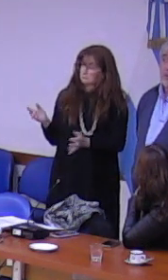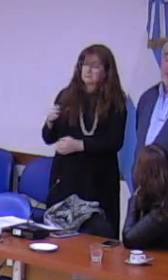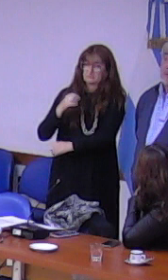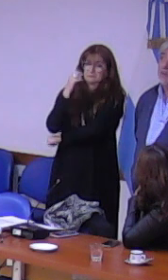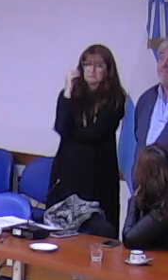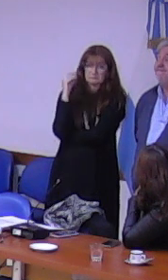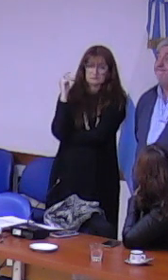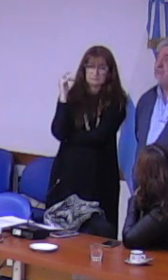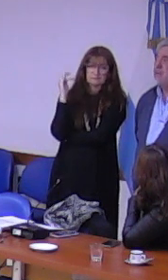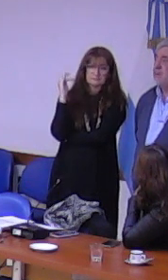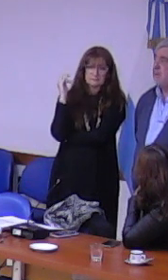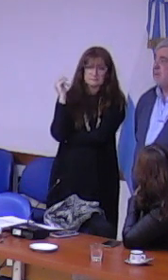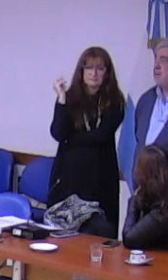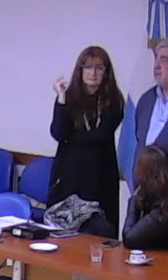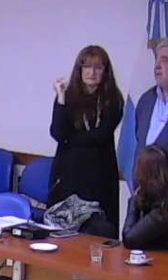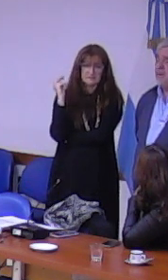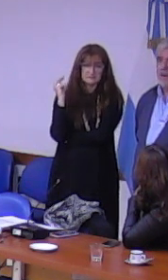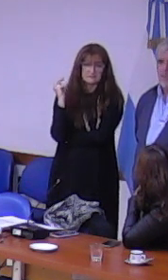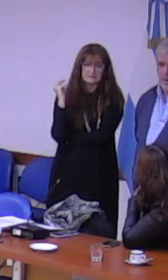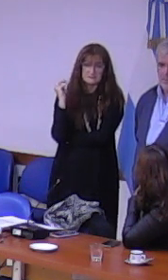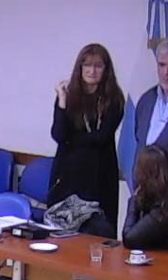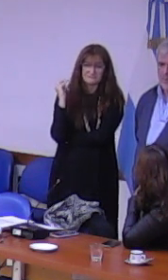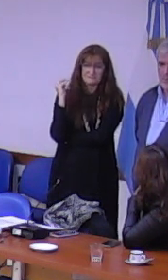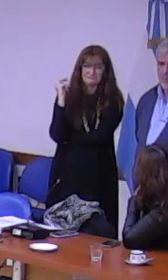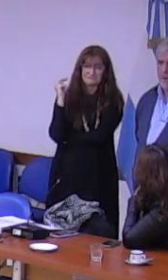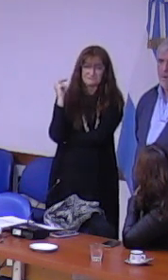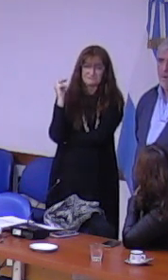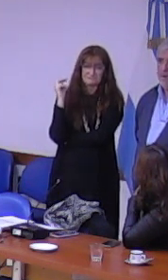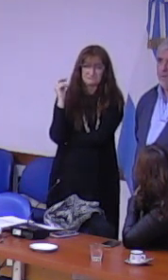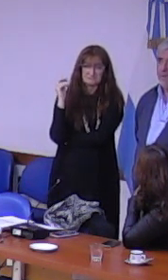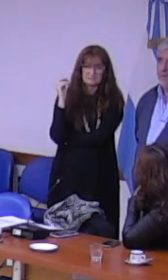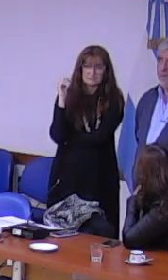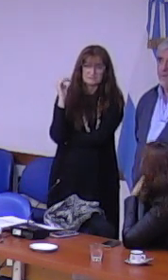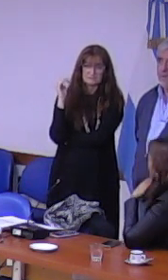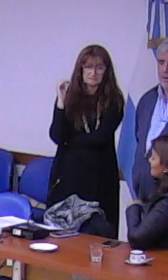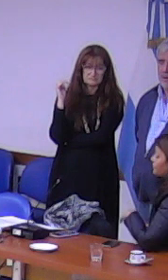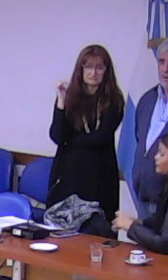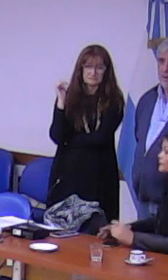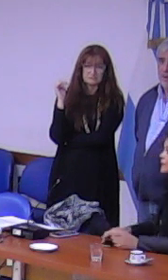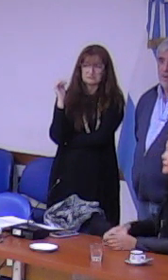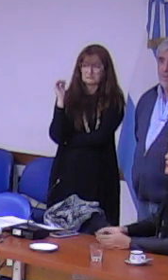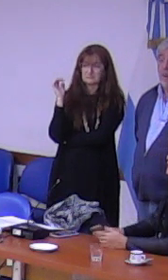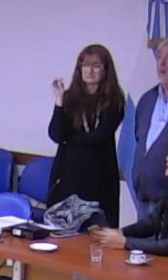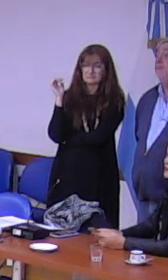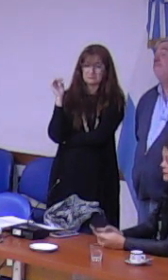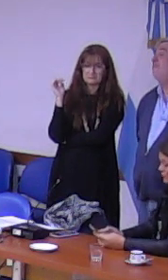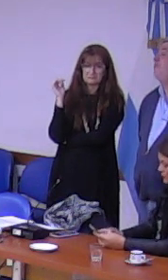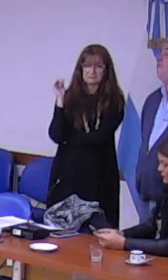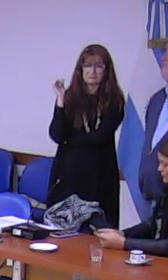poder verificar una información. Si a vos mañana te llega una foto, Vero, no sé, de un dirigente